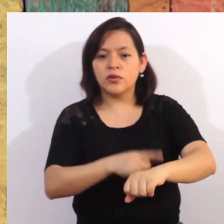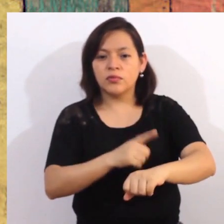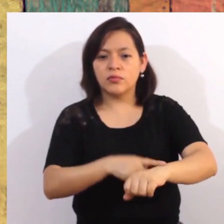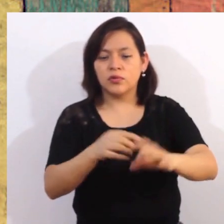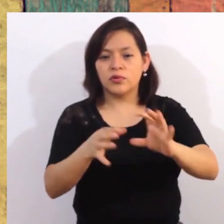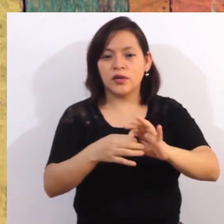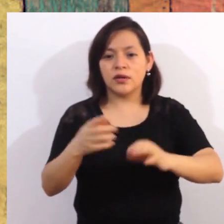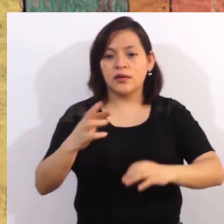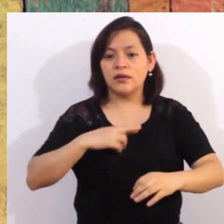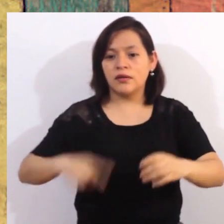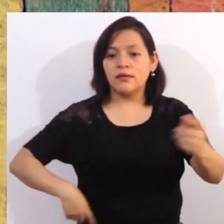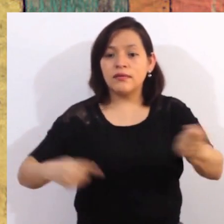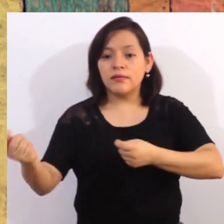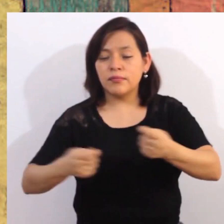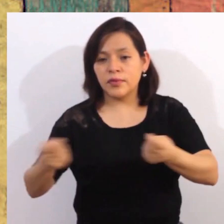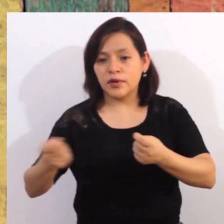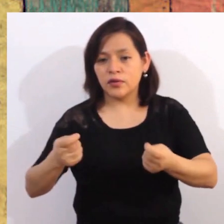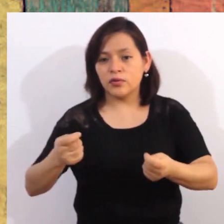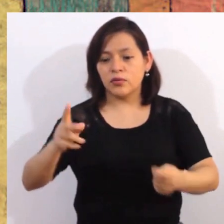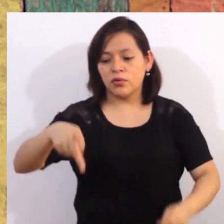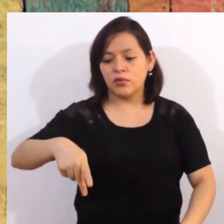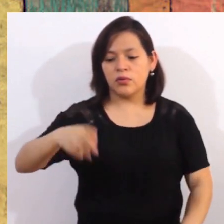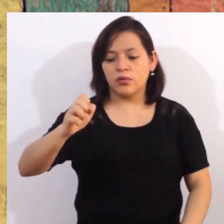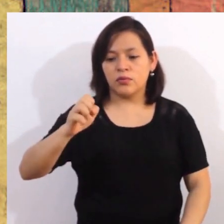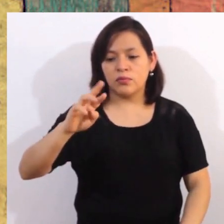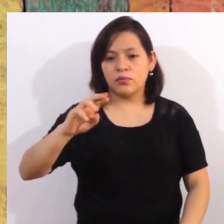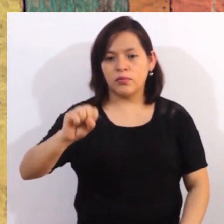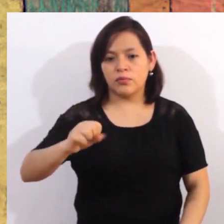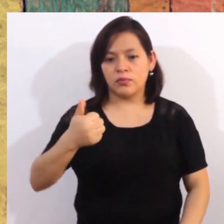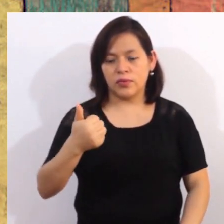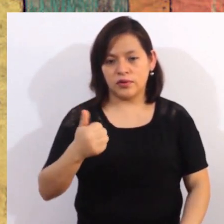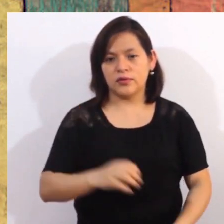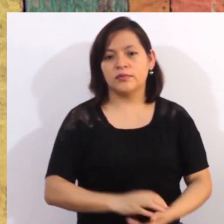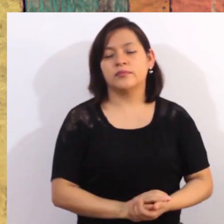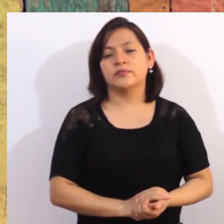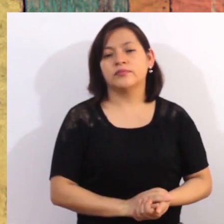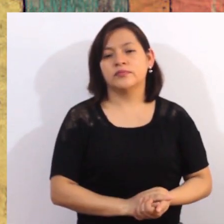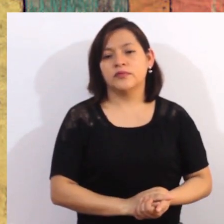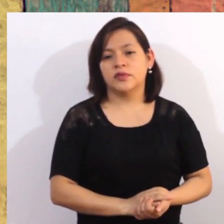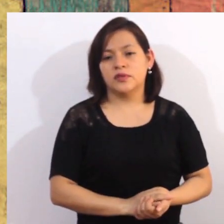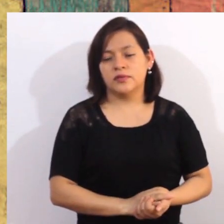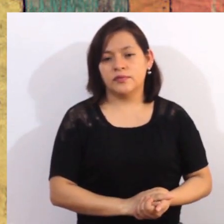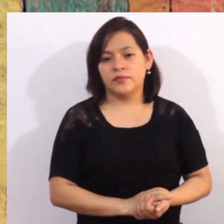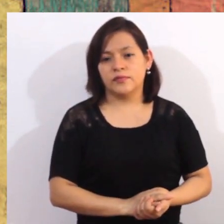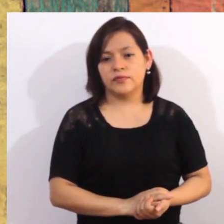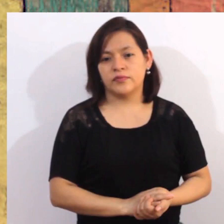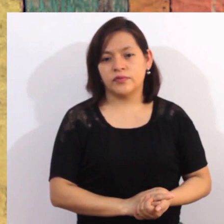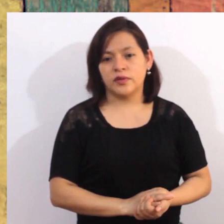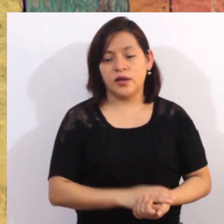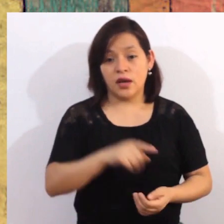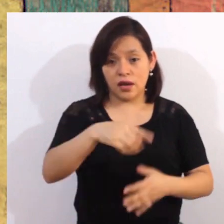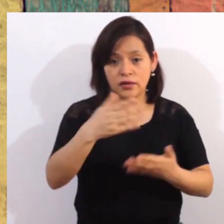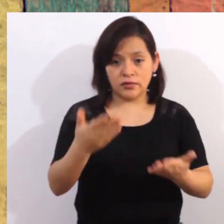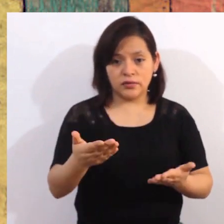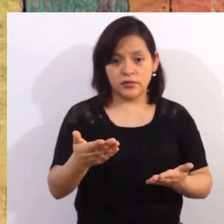medo-persa. Y se le dice, habrán todavía 3 reyes en el imperio persa, en el reino de Persia. Obviamente